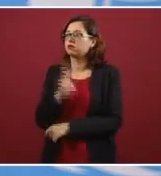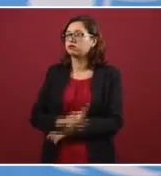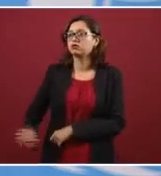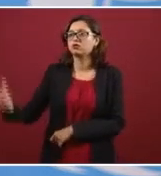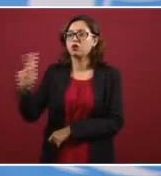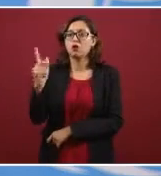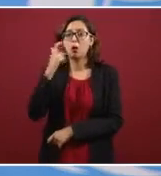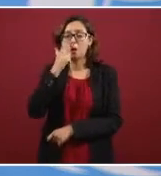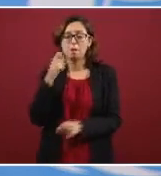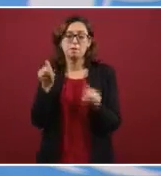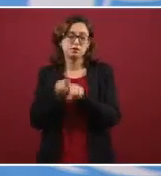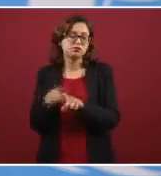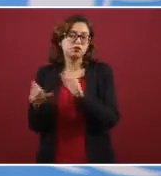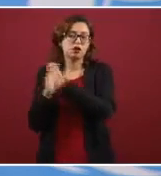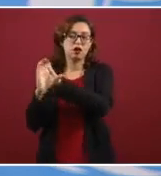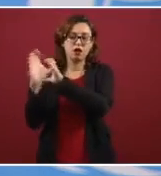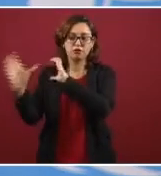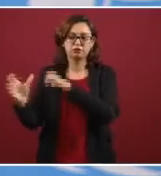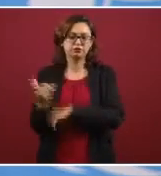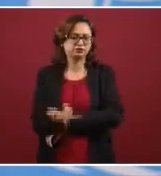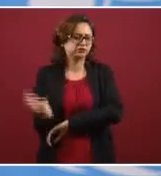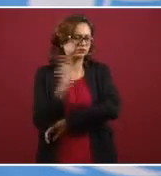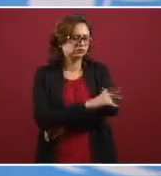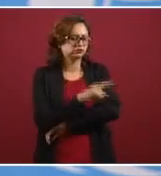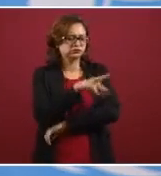avión presidencial, que iba a costar